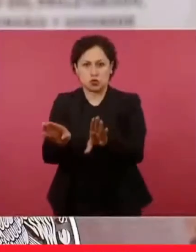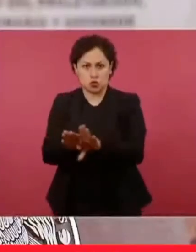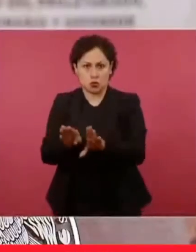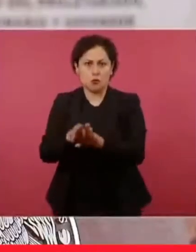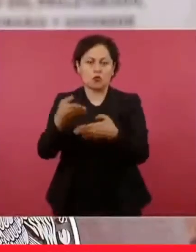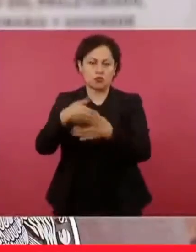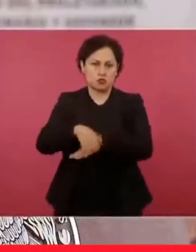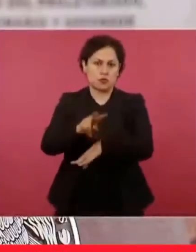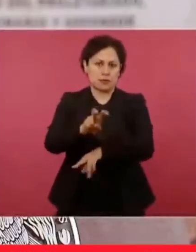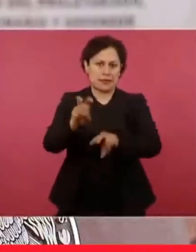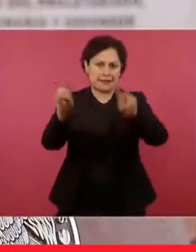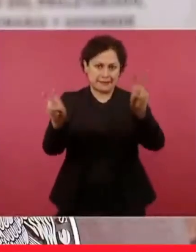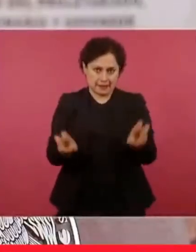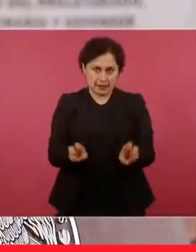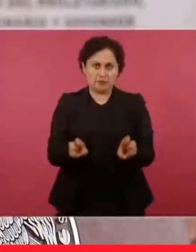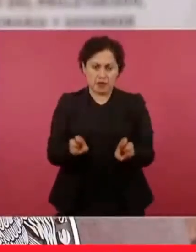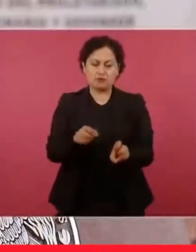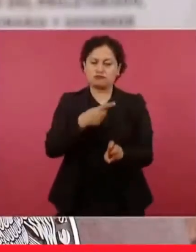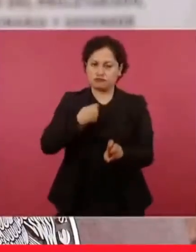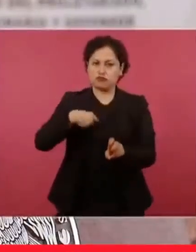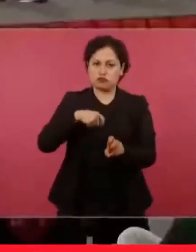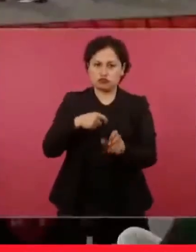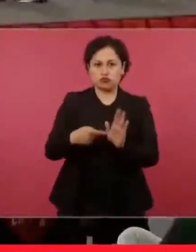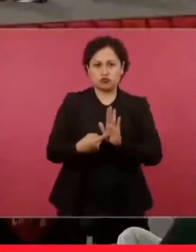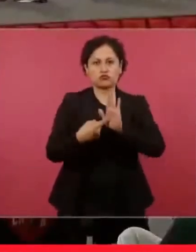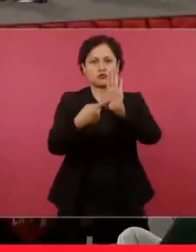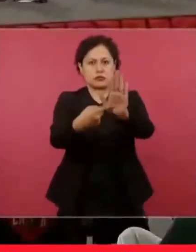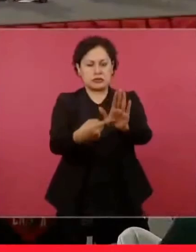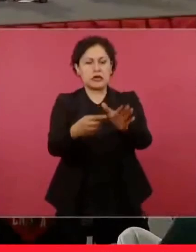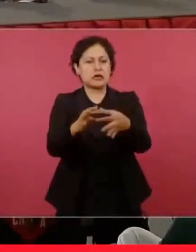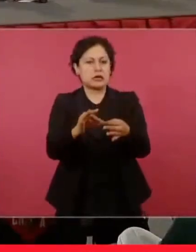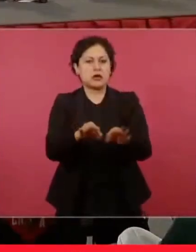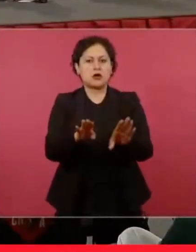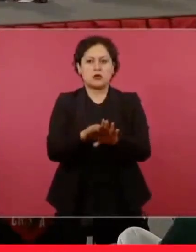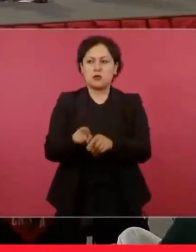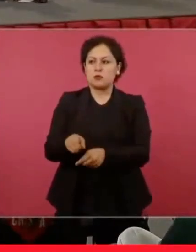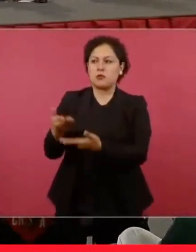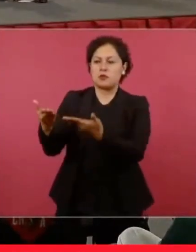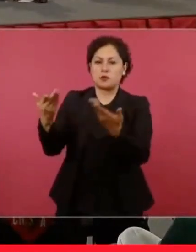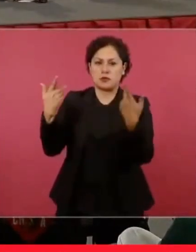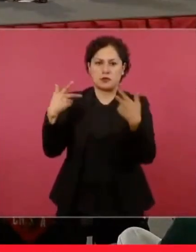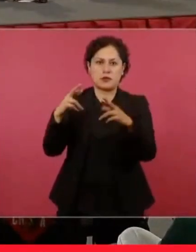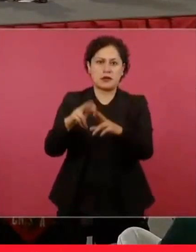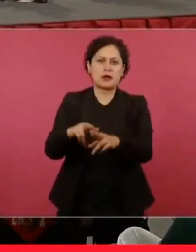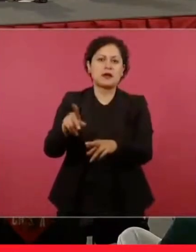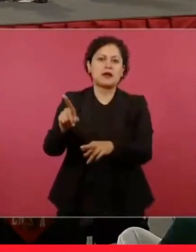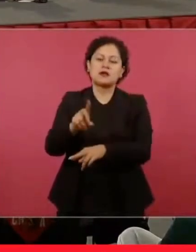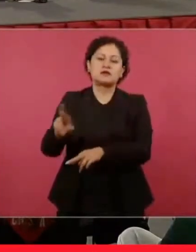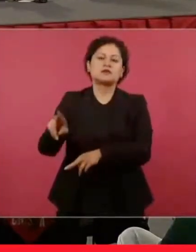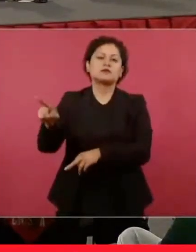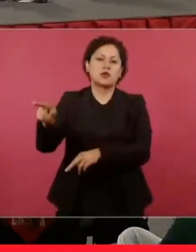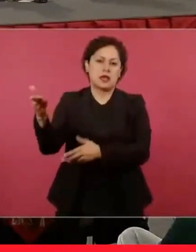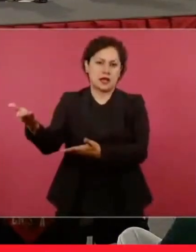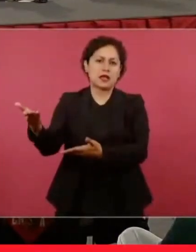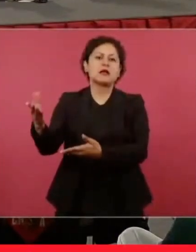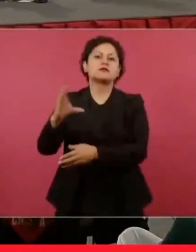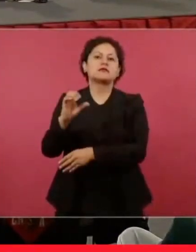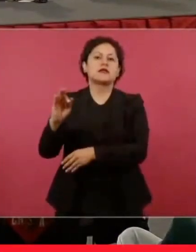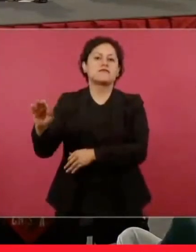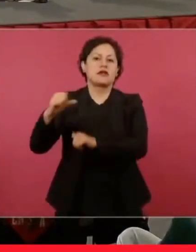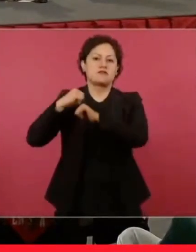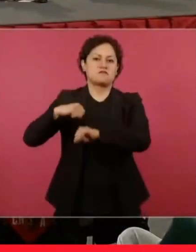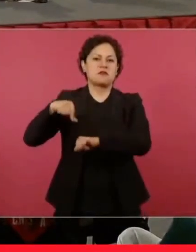eléctrico. Le vamos a ceder la palabra al maestro Miguel López, que es el subdirector de Contrataciones y Servicios de la CFE, y que